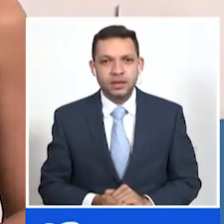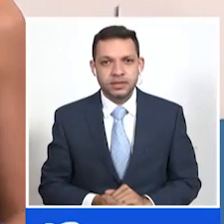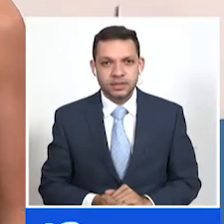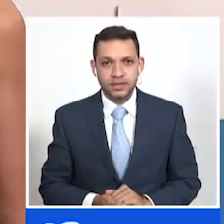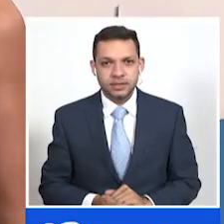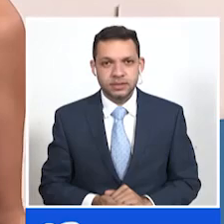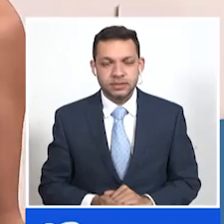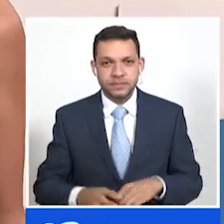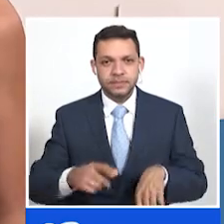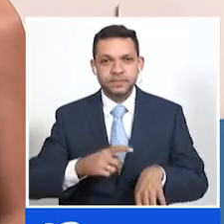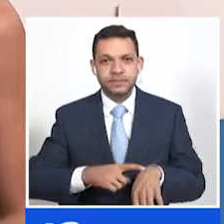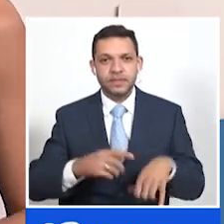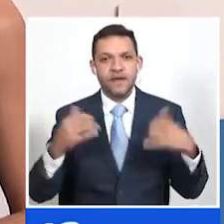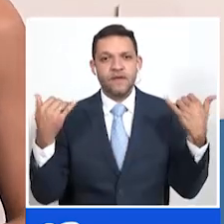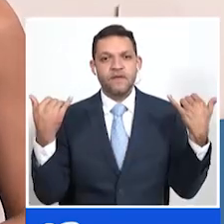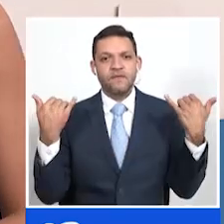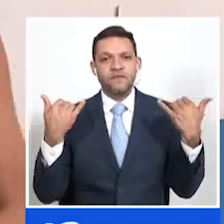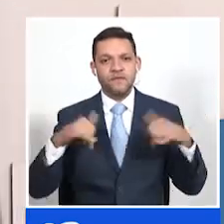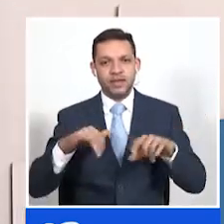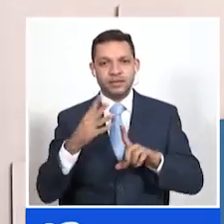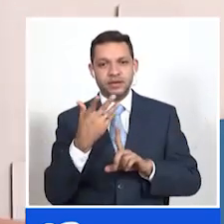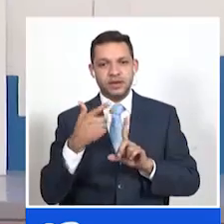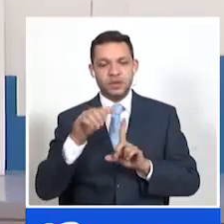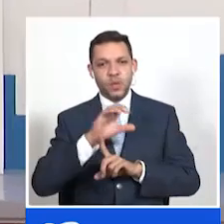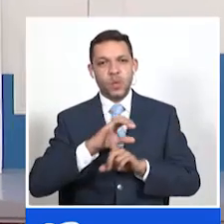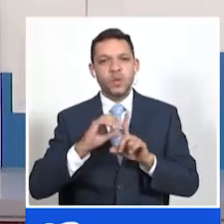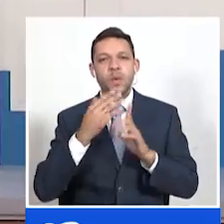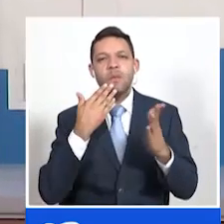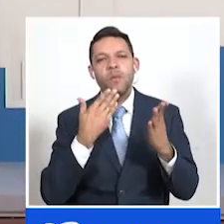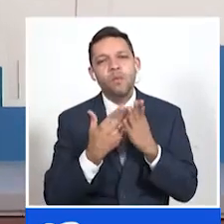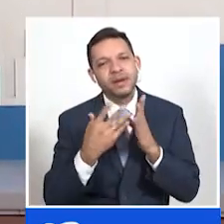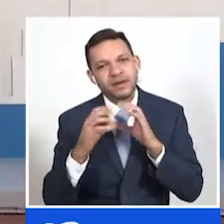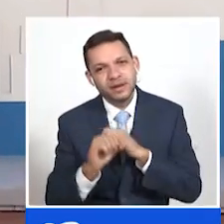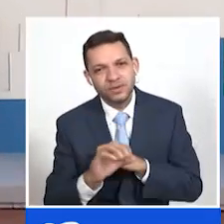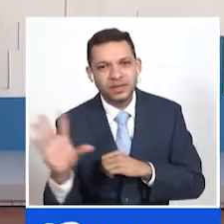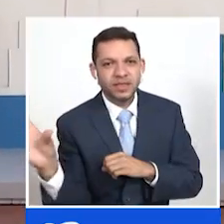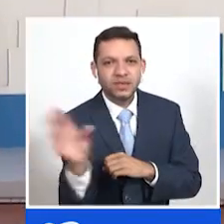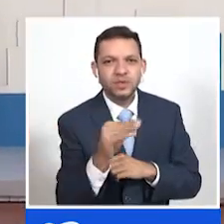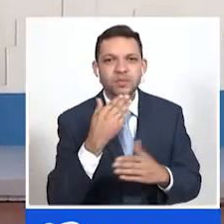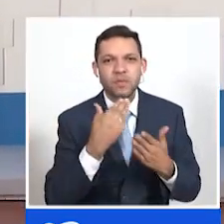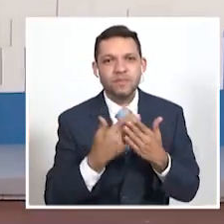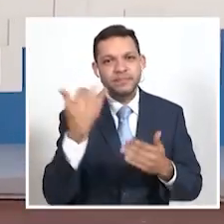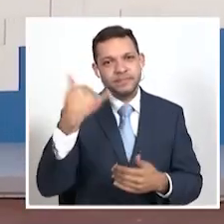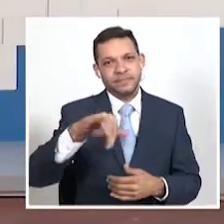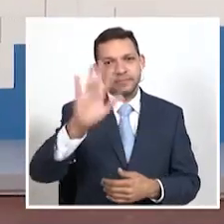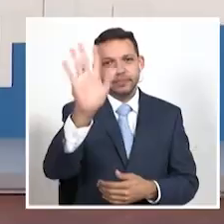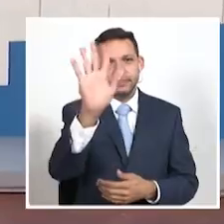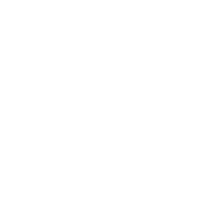De esta manera finalizamos Sin Estrés. Una feliz noche para todos. Que descansen.